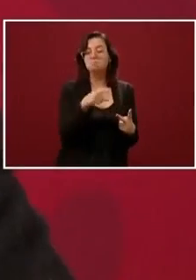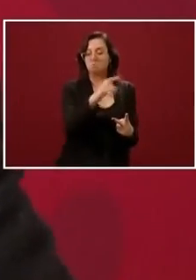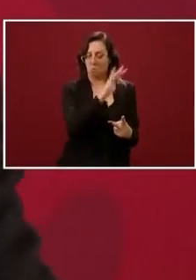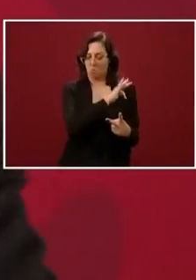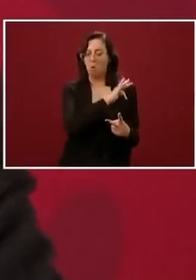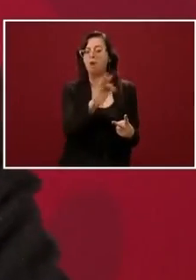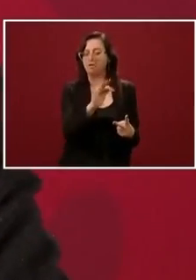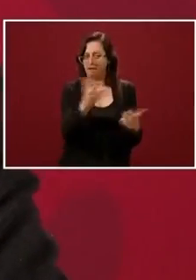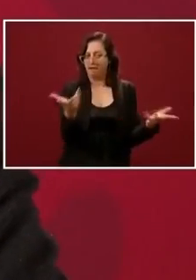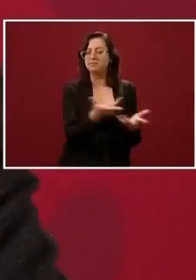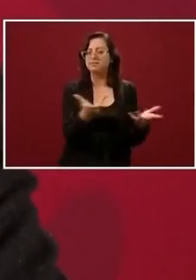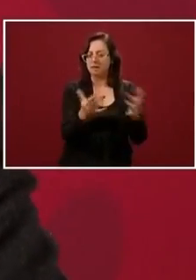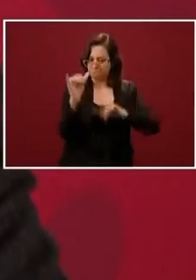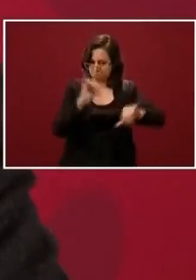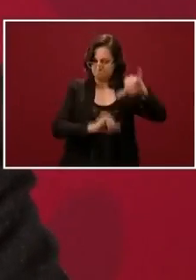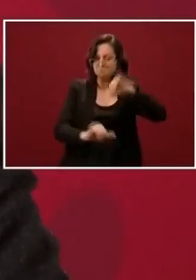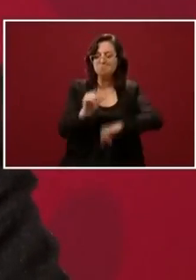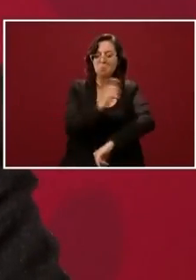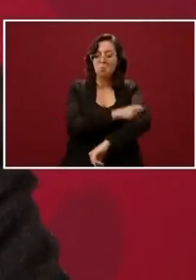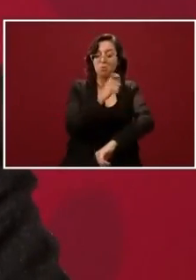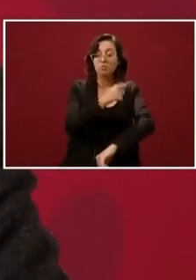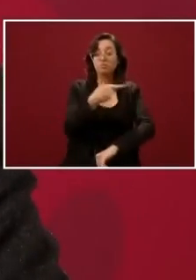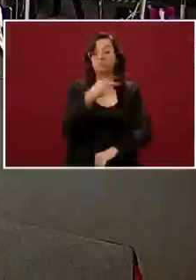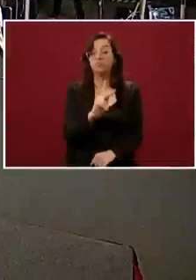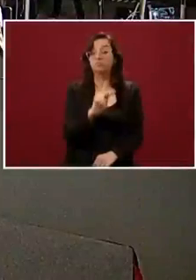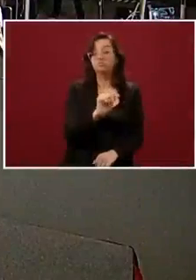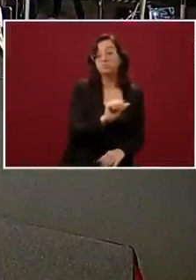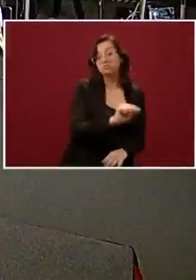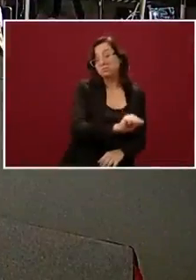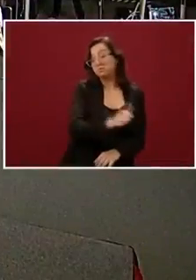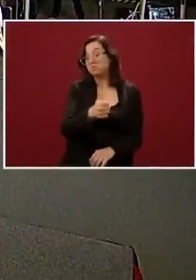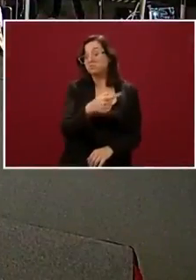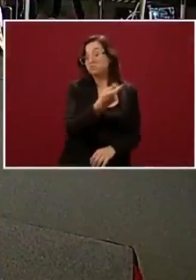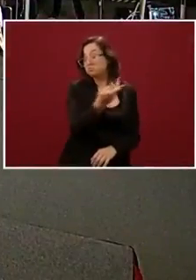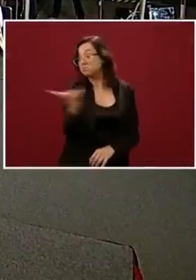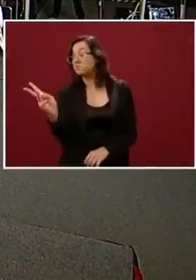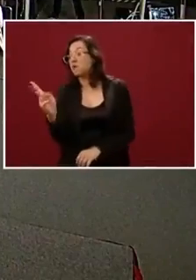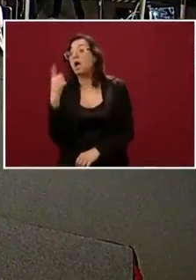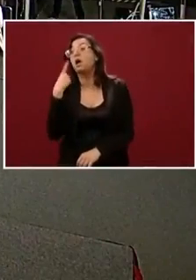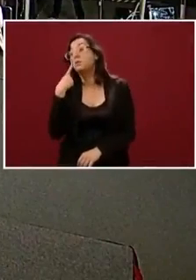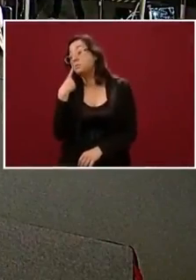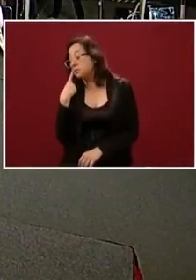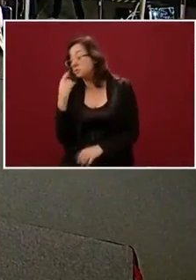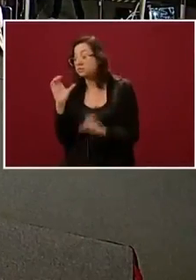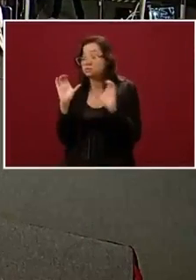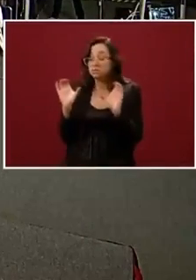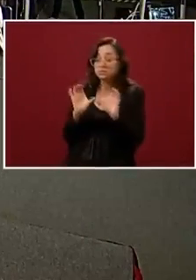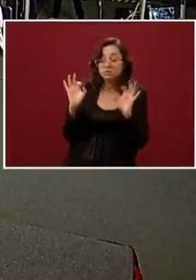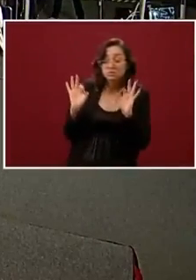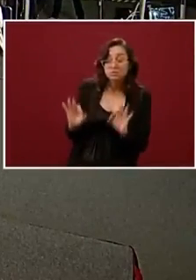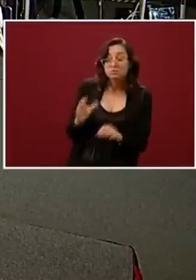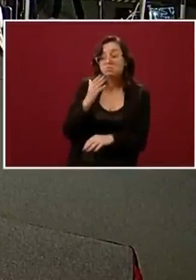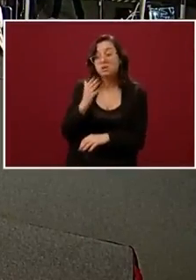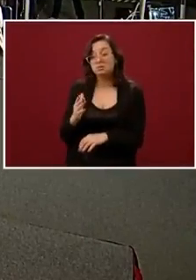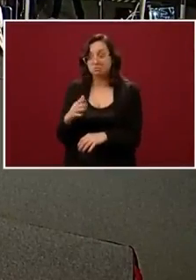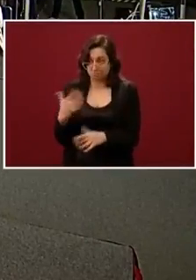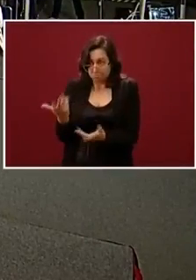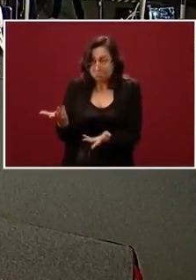son competentes y que se comprometen con la vigilancia epidemiológica. Y hablando de noticias falsas o potencialmente